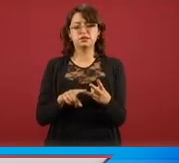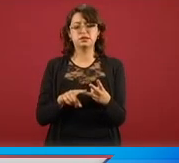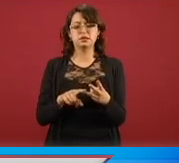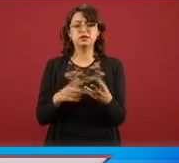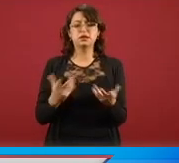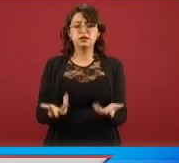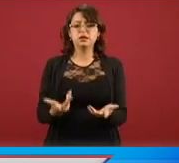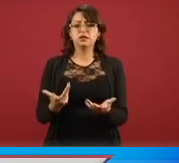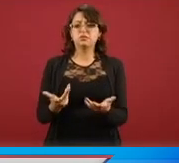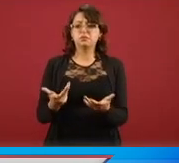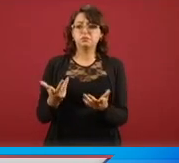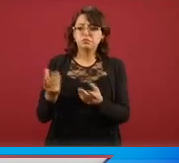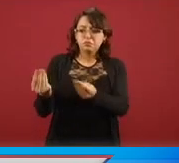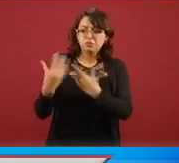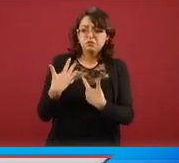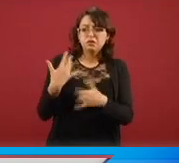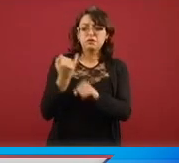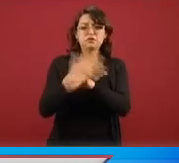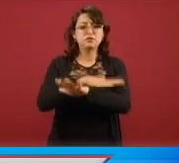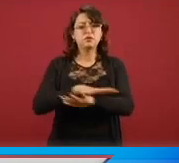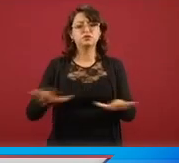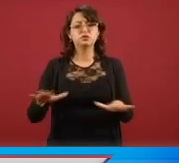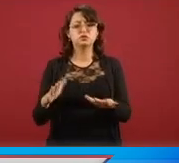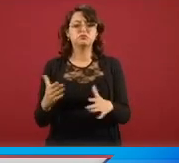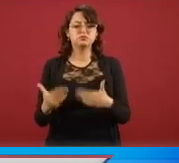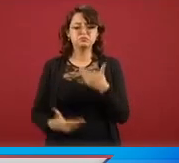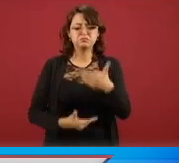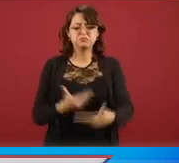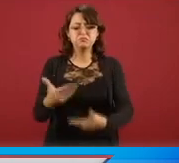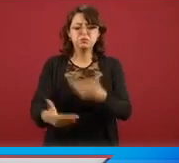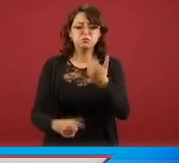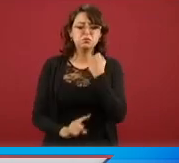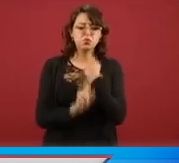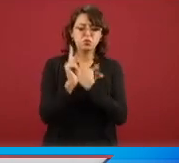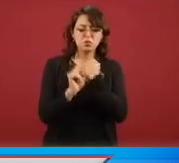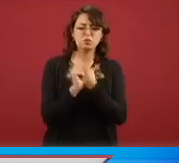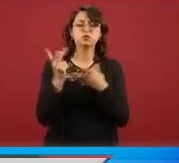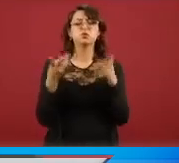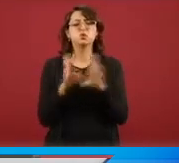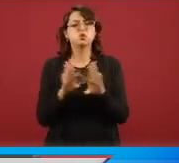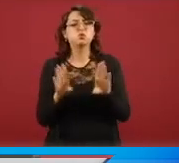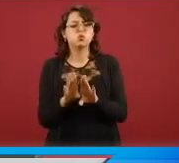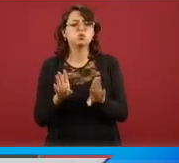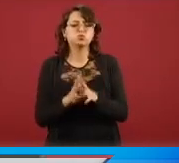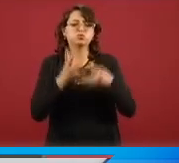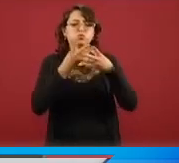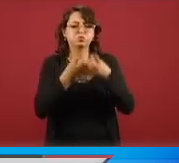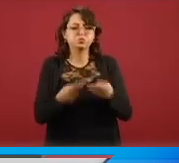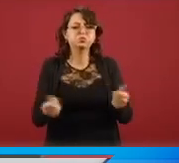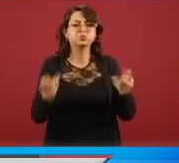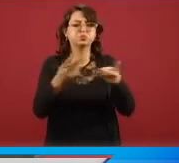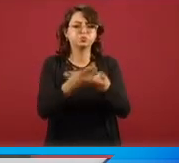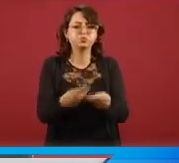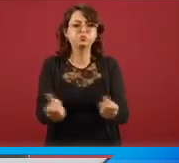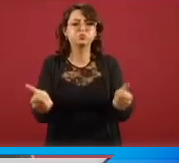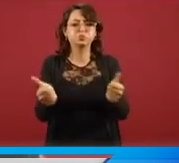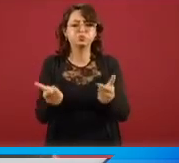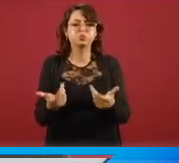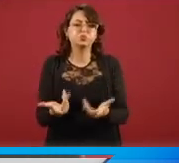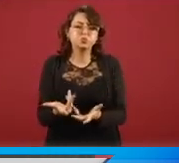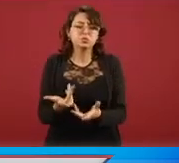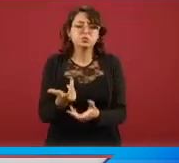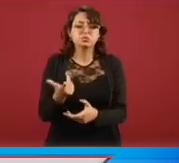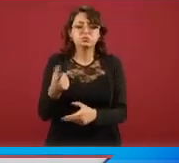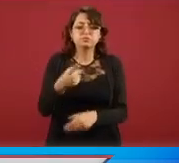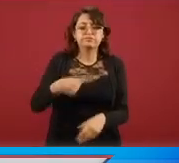es un hecho extraordinario en los operativos de este estado participan activamente el gobernador de la entidad quien tiene una atención especial por el gobernador